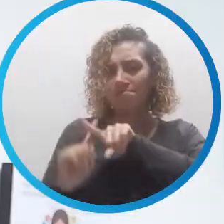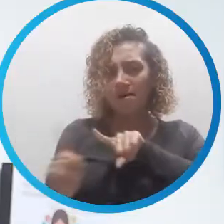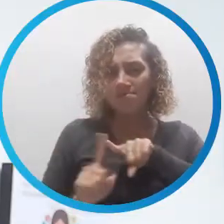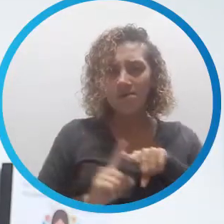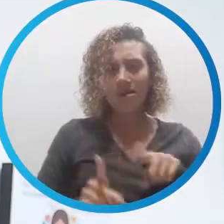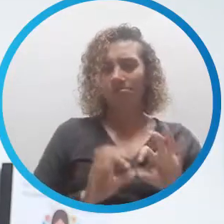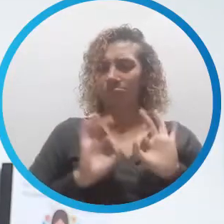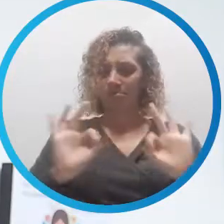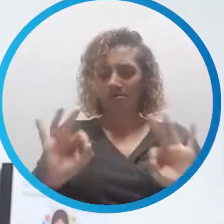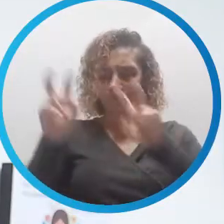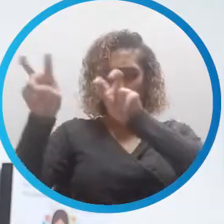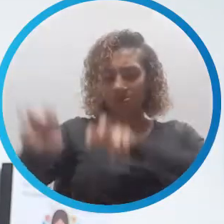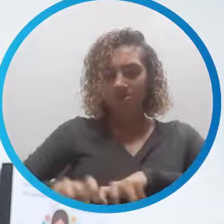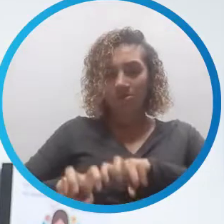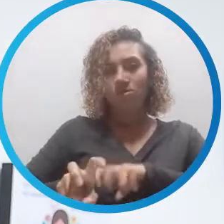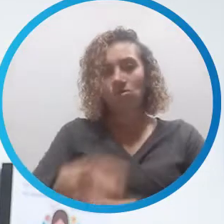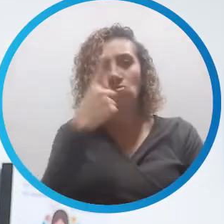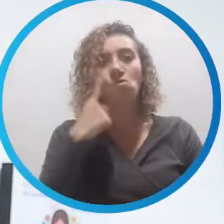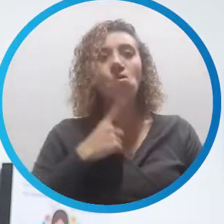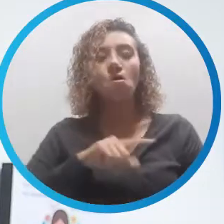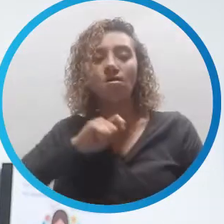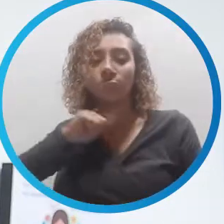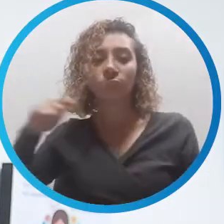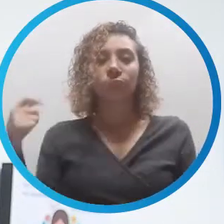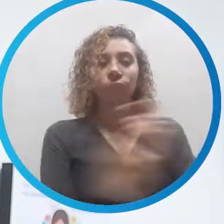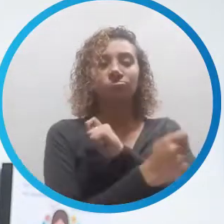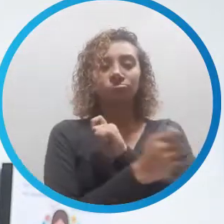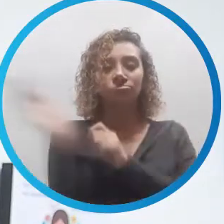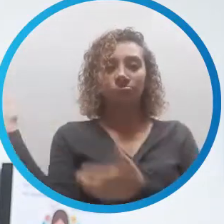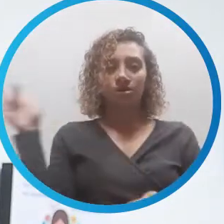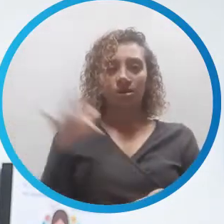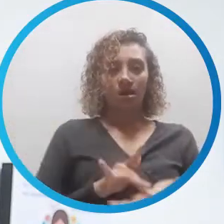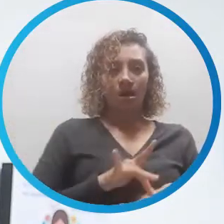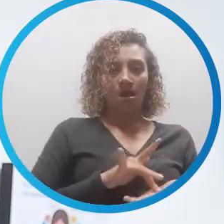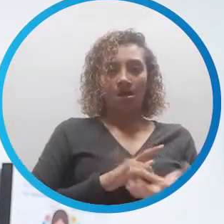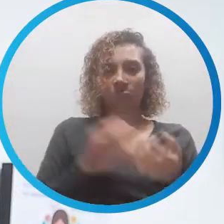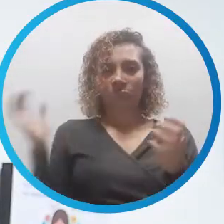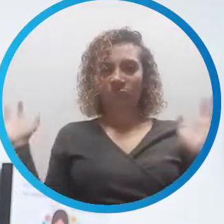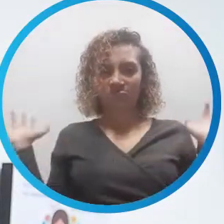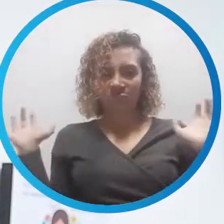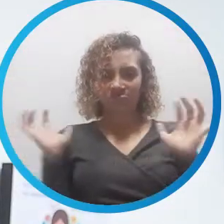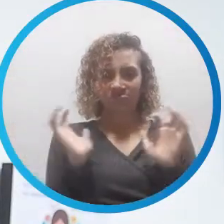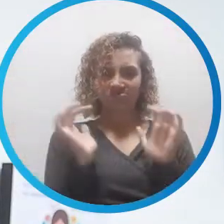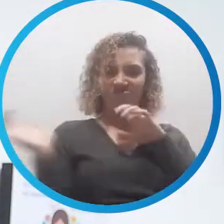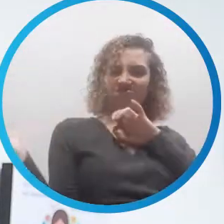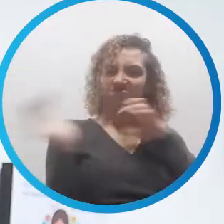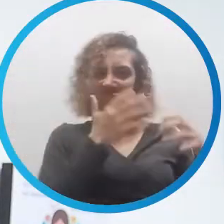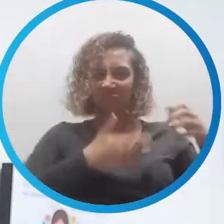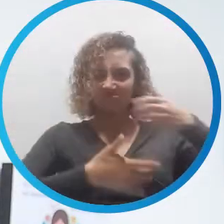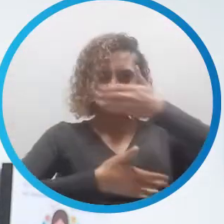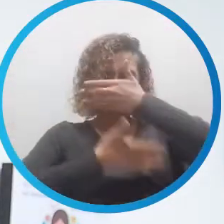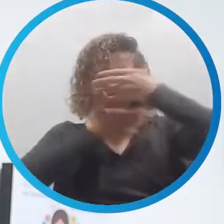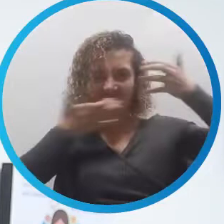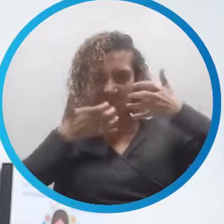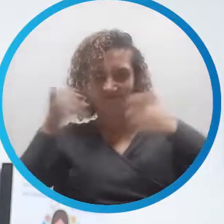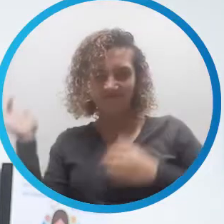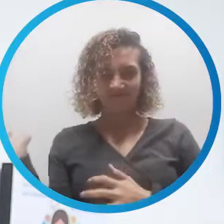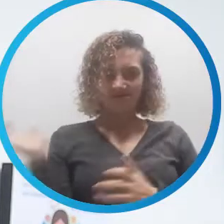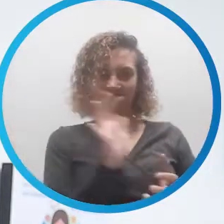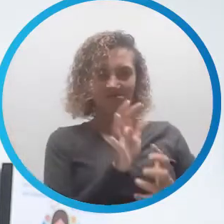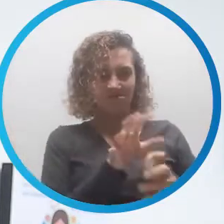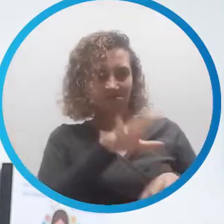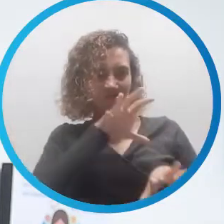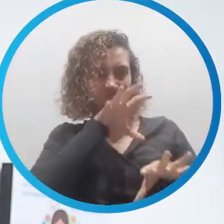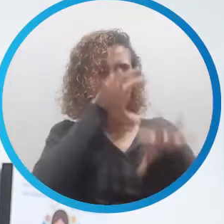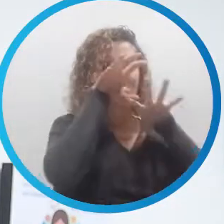muchos animales. Sin embargo, un día todo cambió con la llegada de grupos armados ilegales que nos obligaron a dejar nuestra